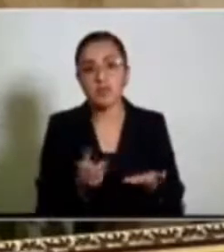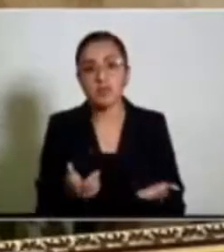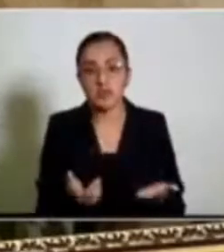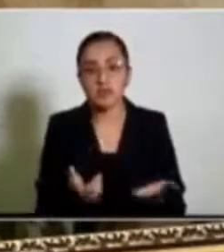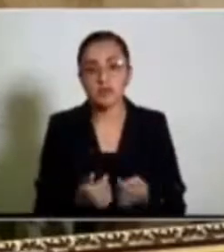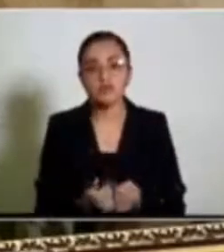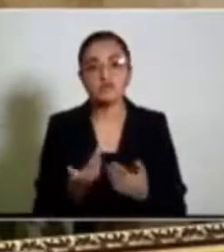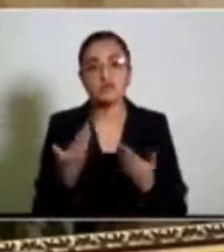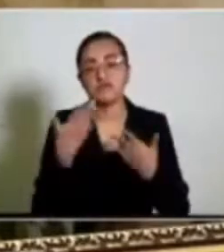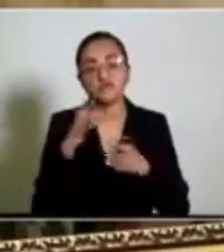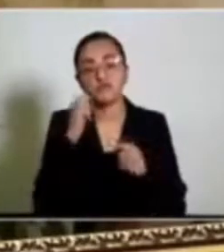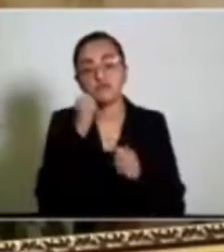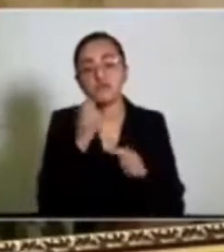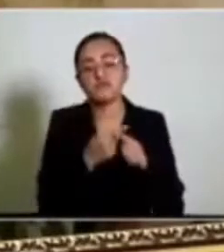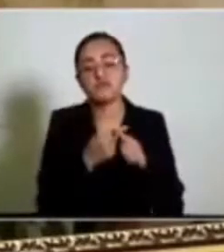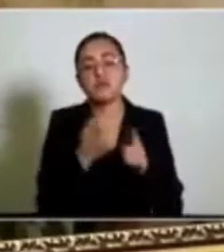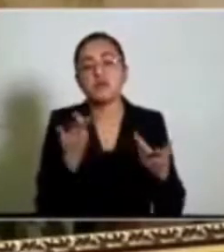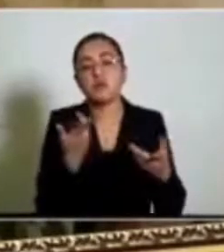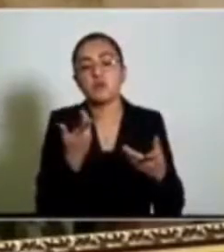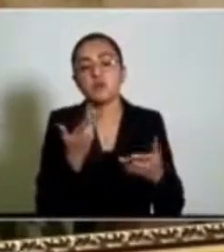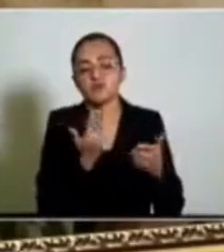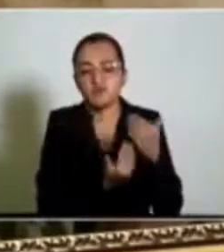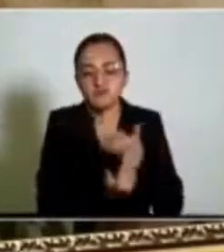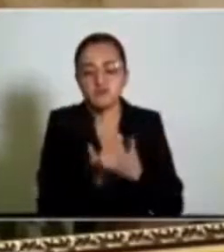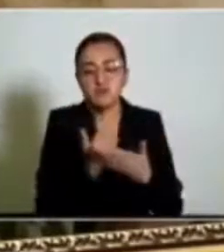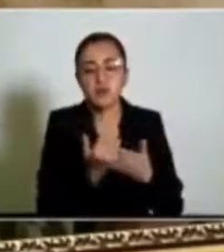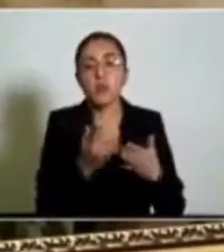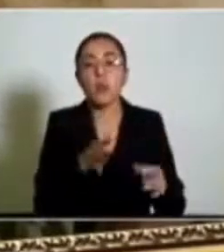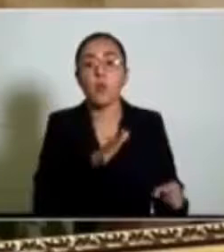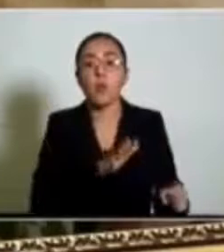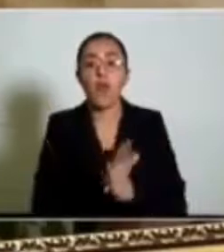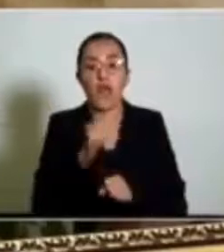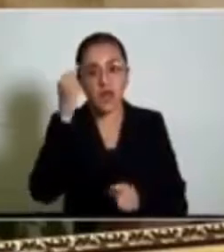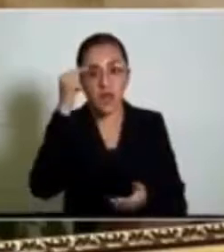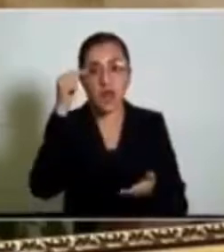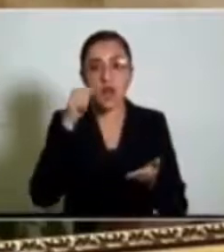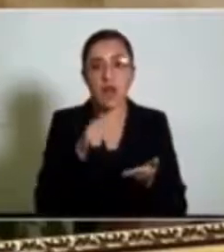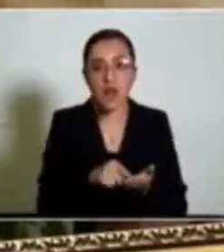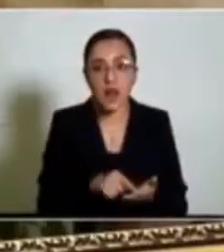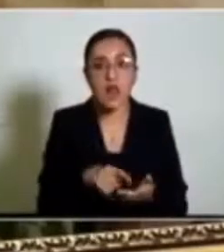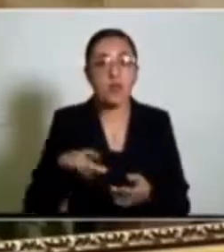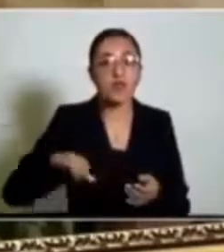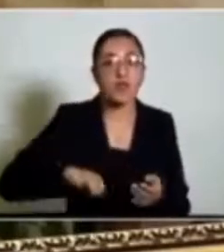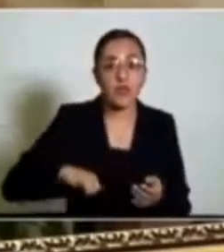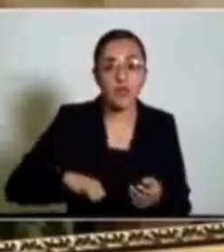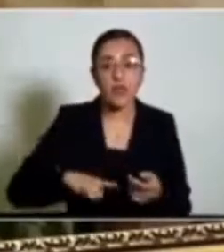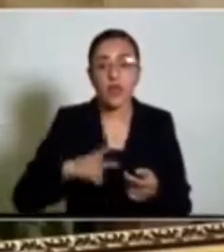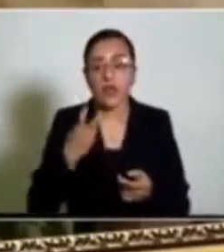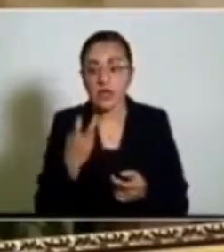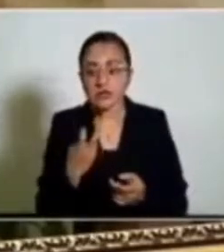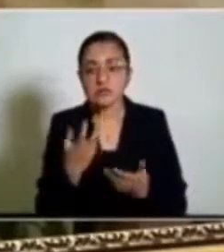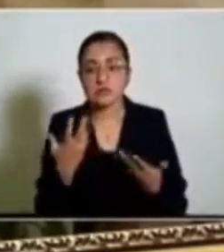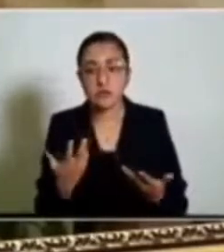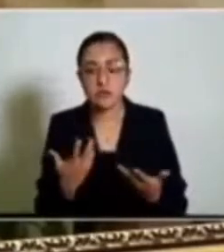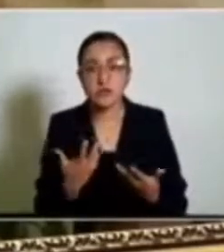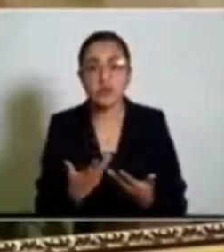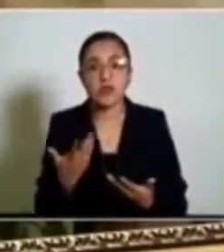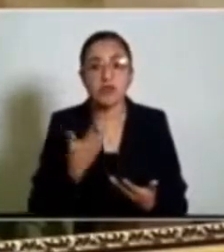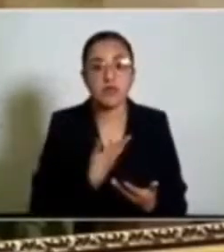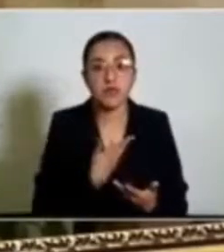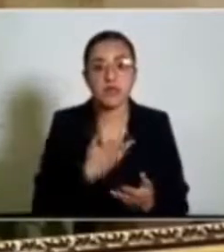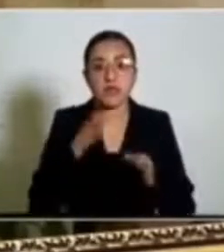procedimiento que corresponda por parte de quien se crea interesada o interesado en ello y tenga la